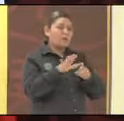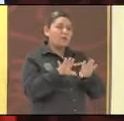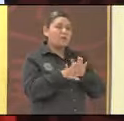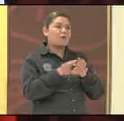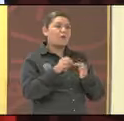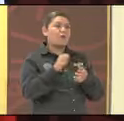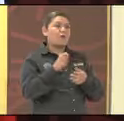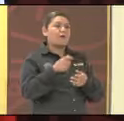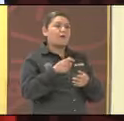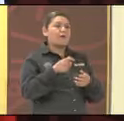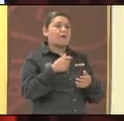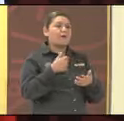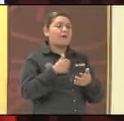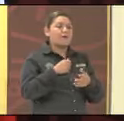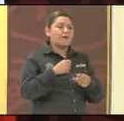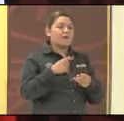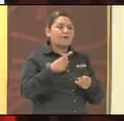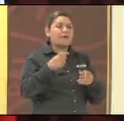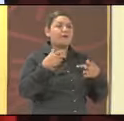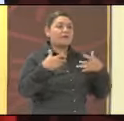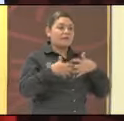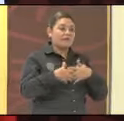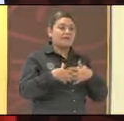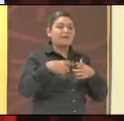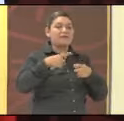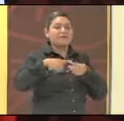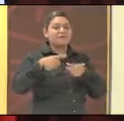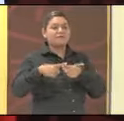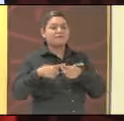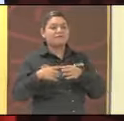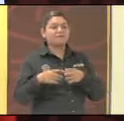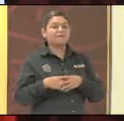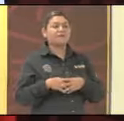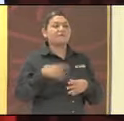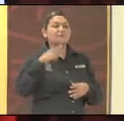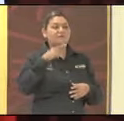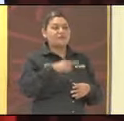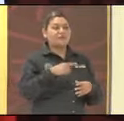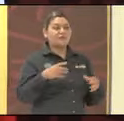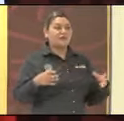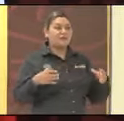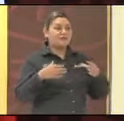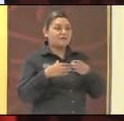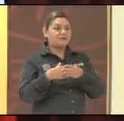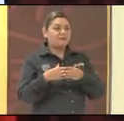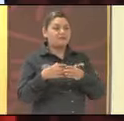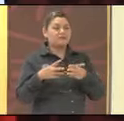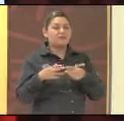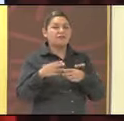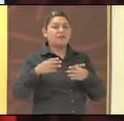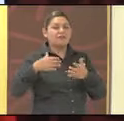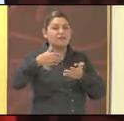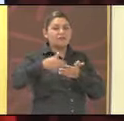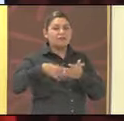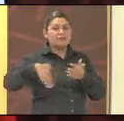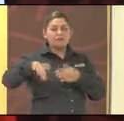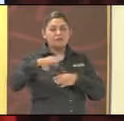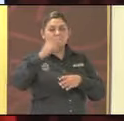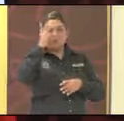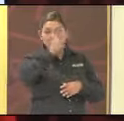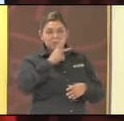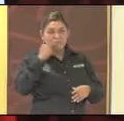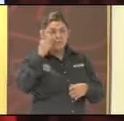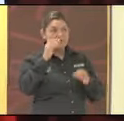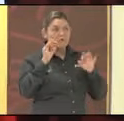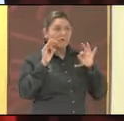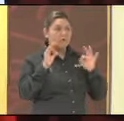sistema hidráulico de zancos, winches, bombas hidráulicas del sistema de corte de la draga. Todo quedó debidamente probado, inclusive se